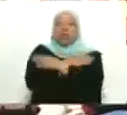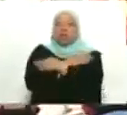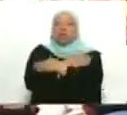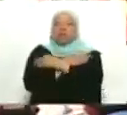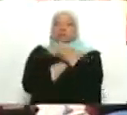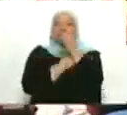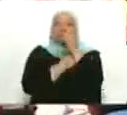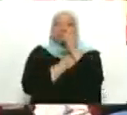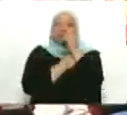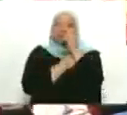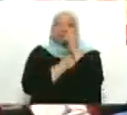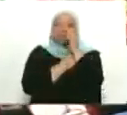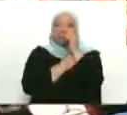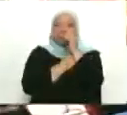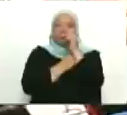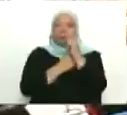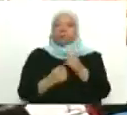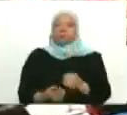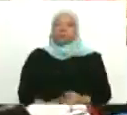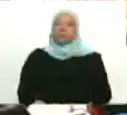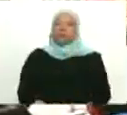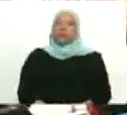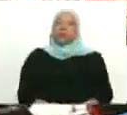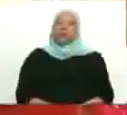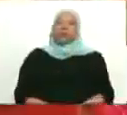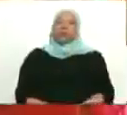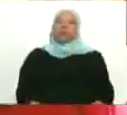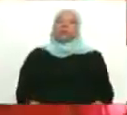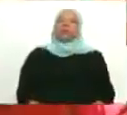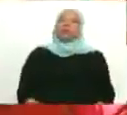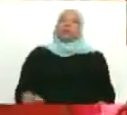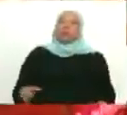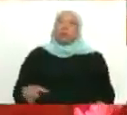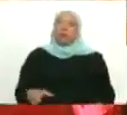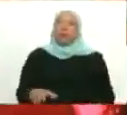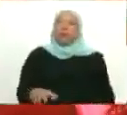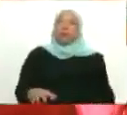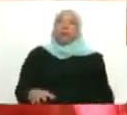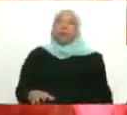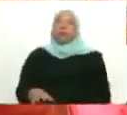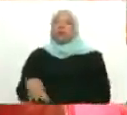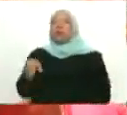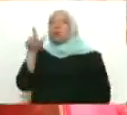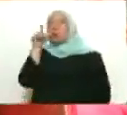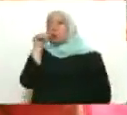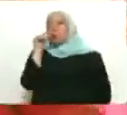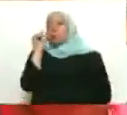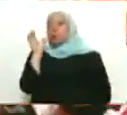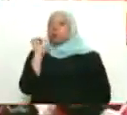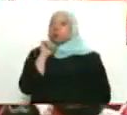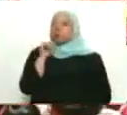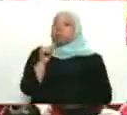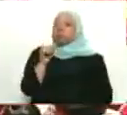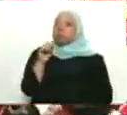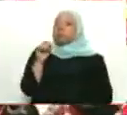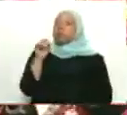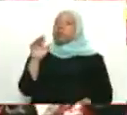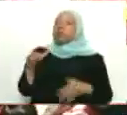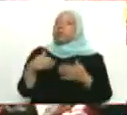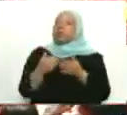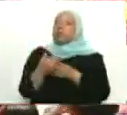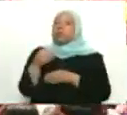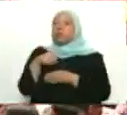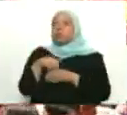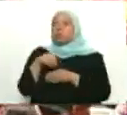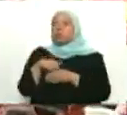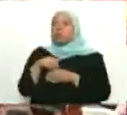Entonces unos bichos, no voy a decir el género femenino, sino unos bichos, van a la calle cada vez que hay elecciones porque